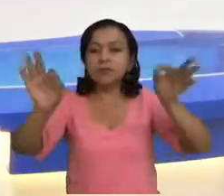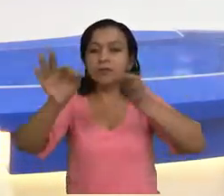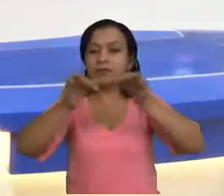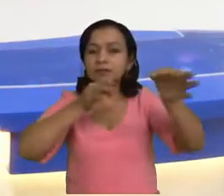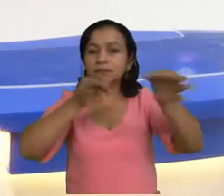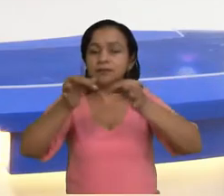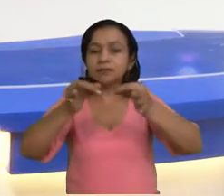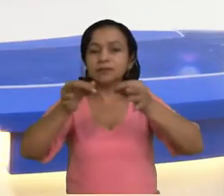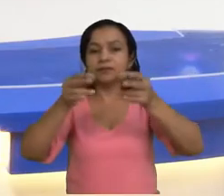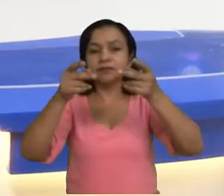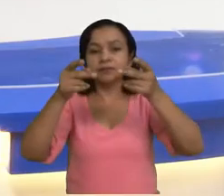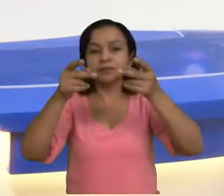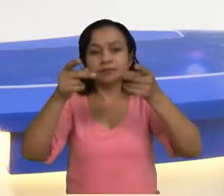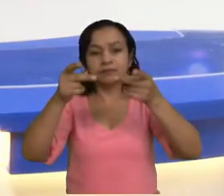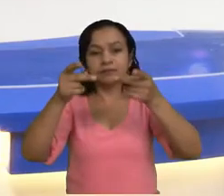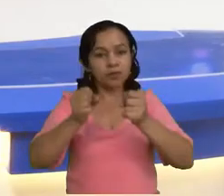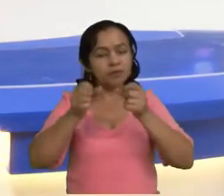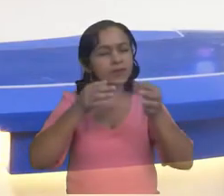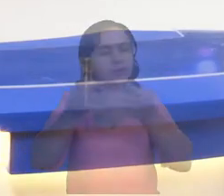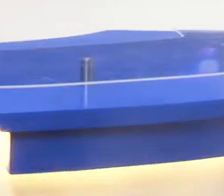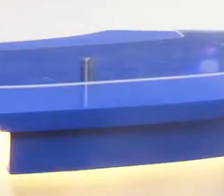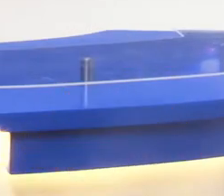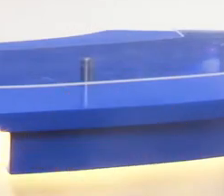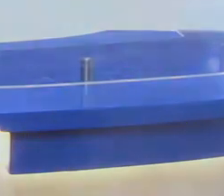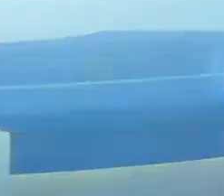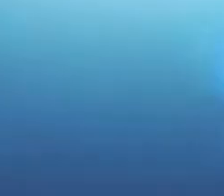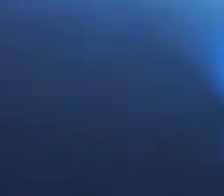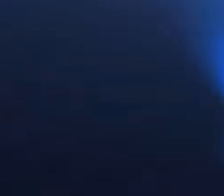este reporte preparado por Miguel Carranza.